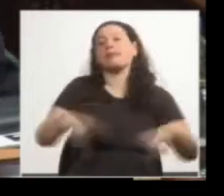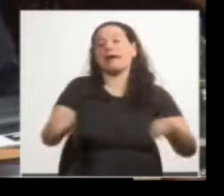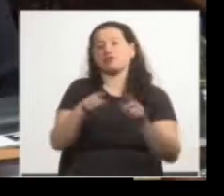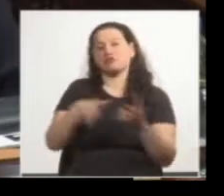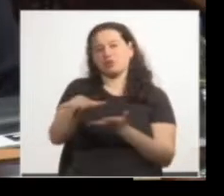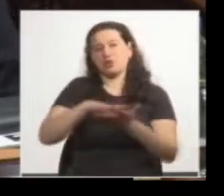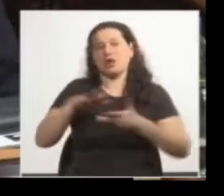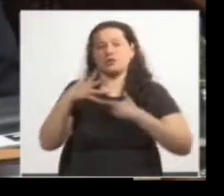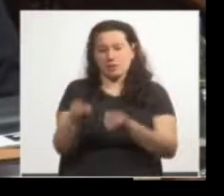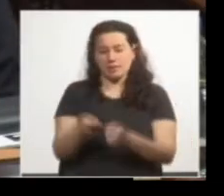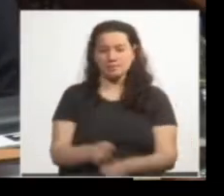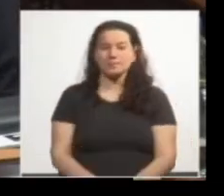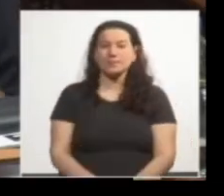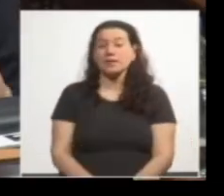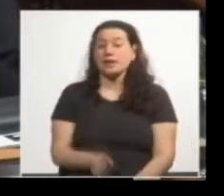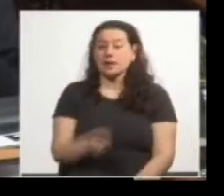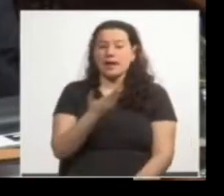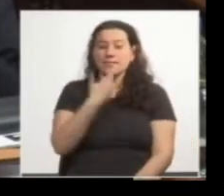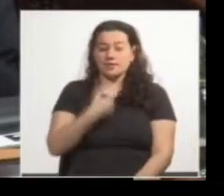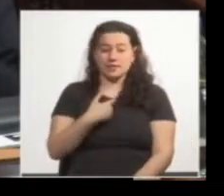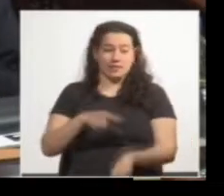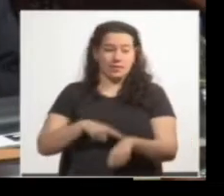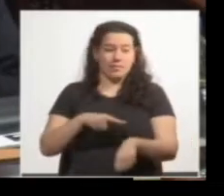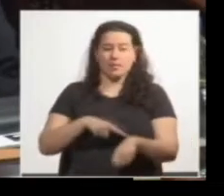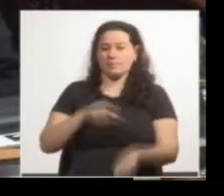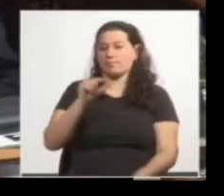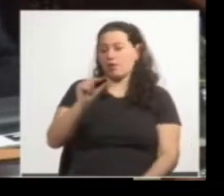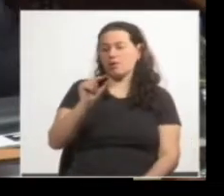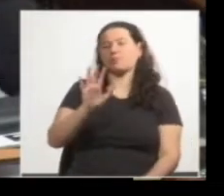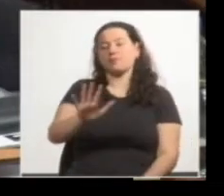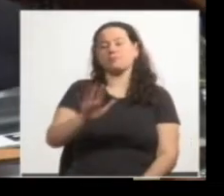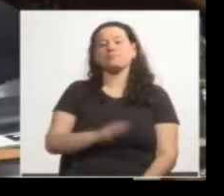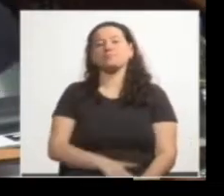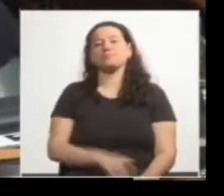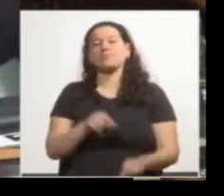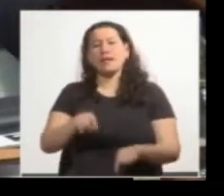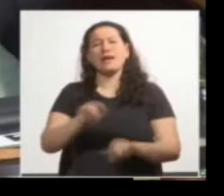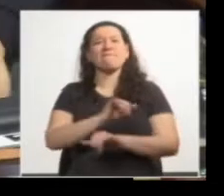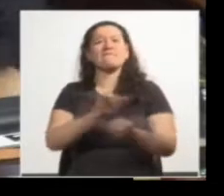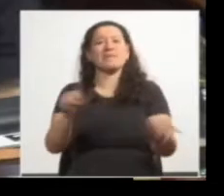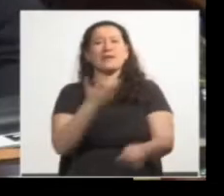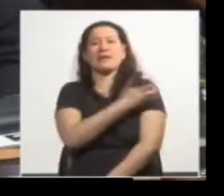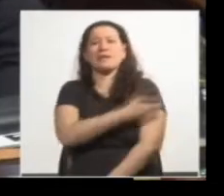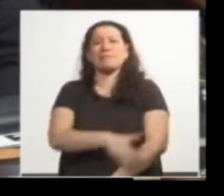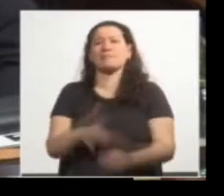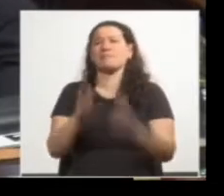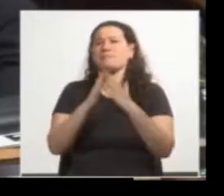y siente presidente acá se ha dicho que me está quedando poco tiempo nos ha dicho que acá se va a erradicar los asentamientos